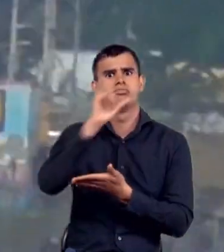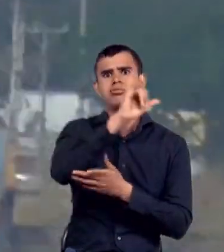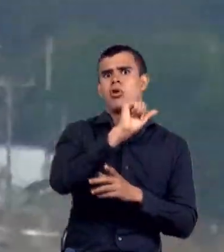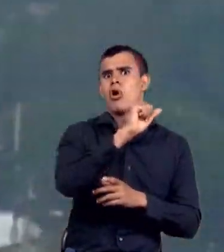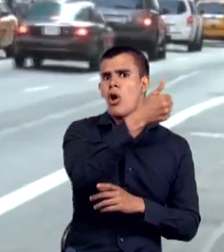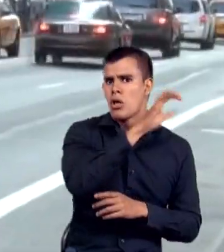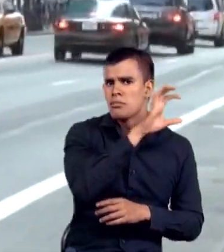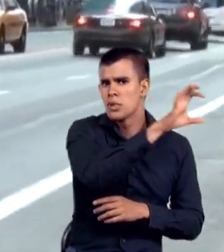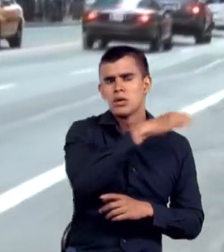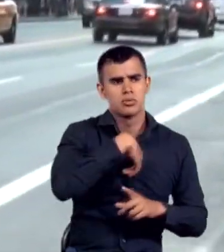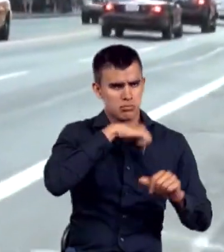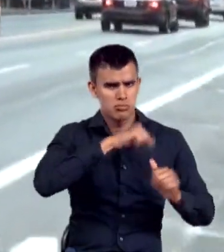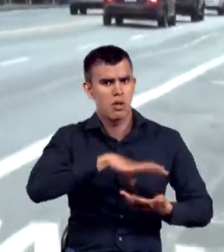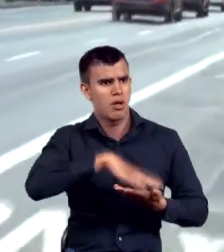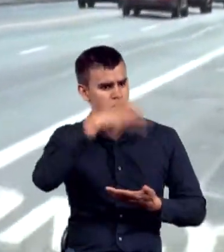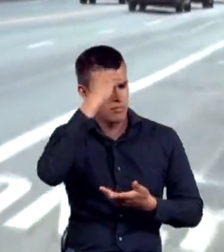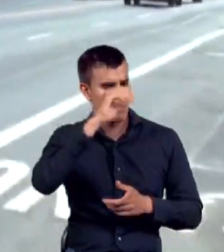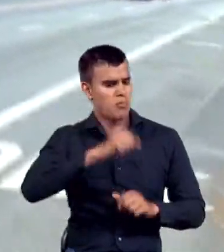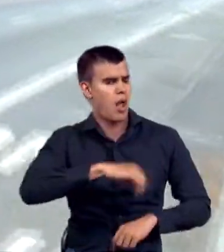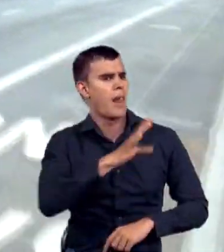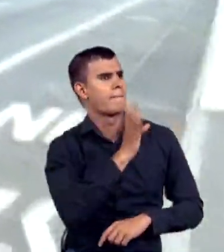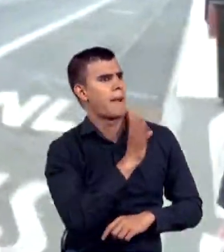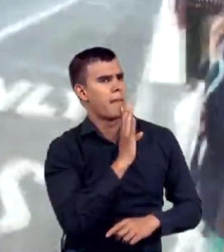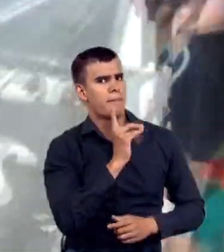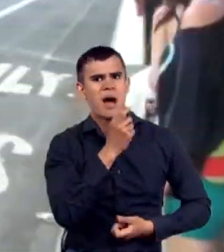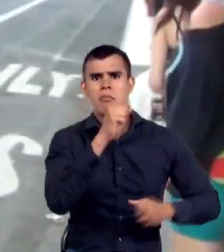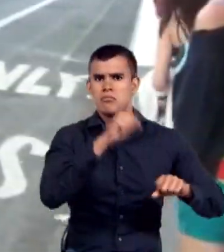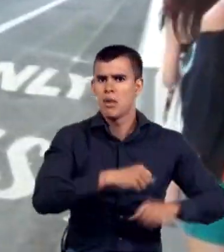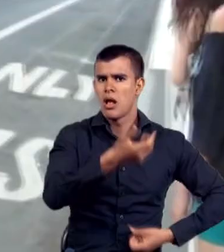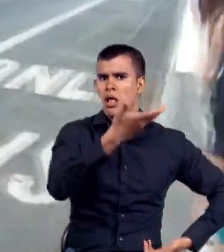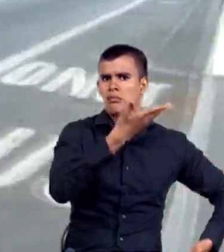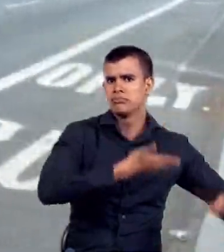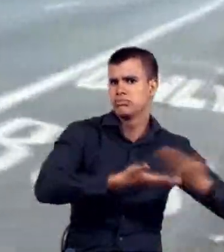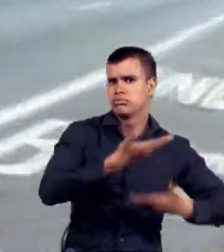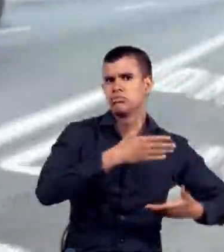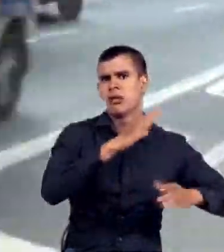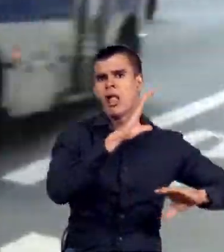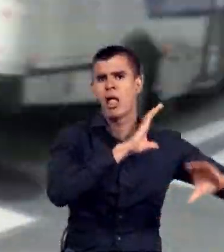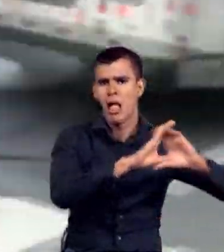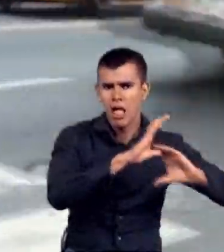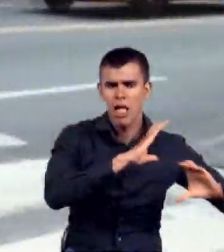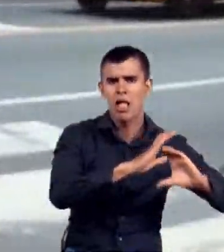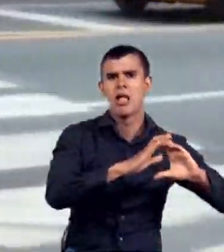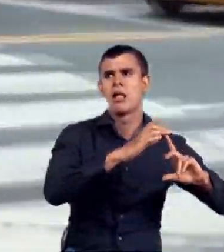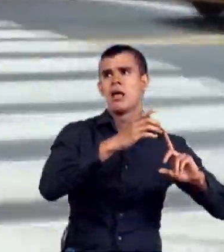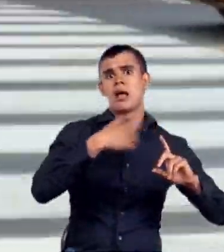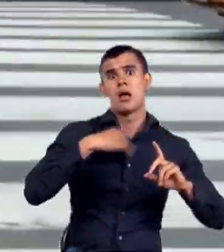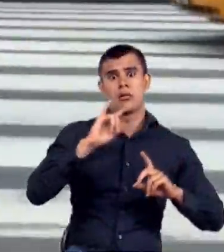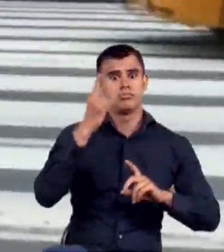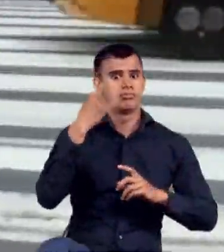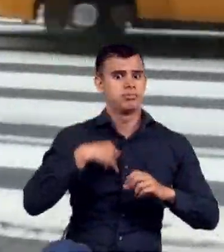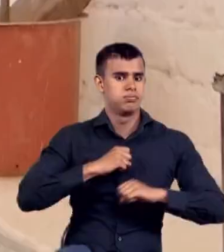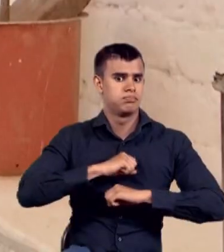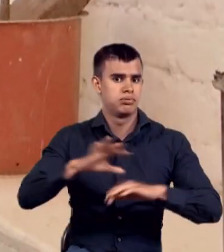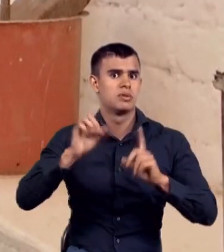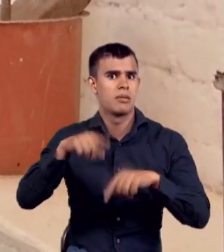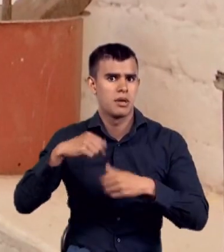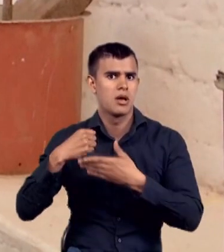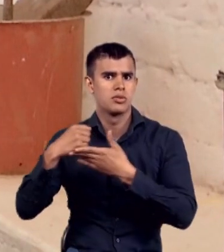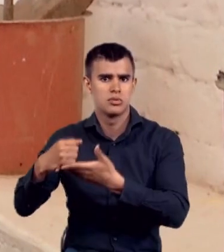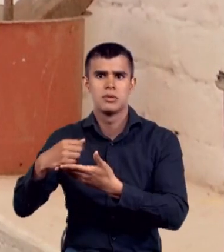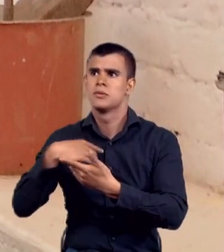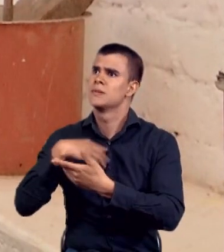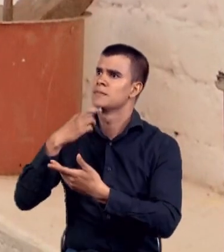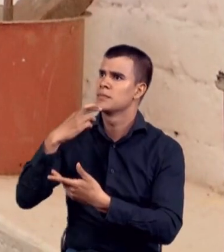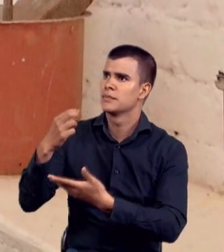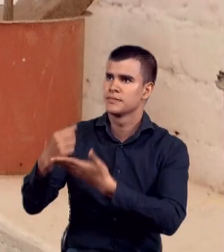país, también uno puede aprender el idioma del otro país y para que se pueda comunicar por si se pierde